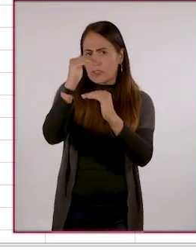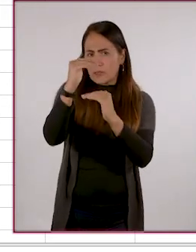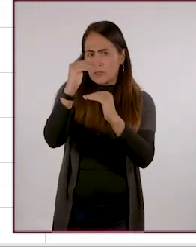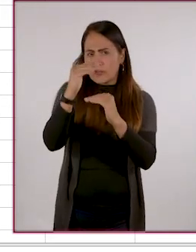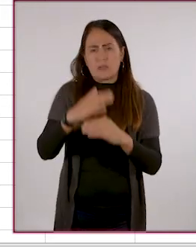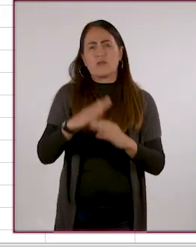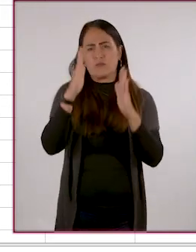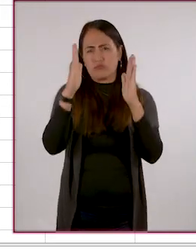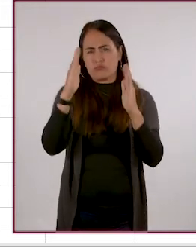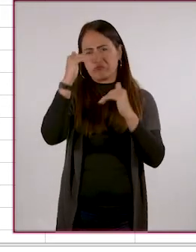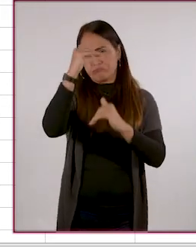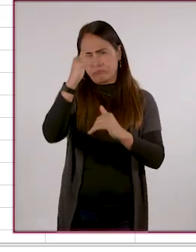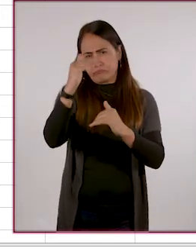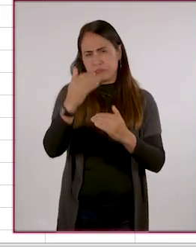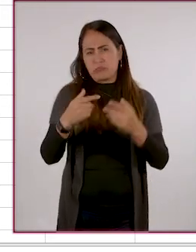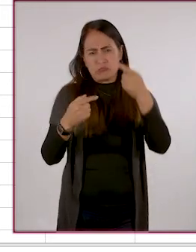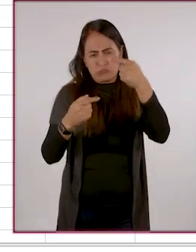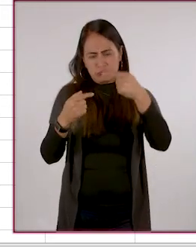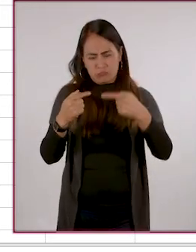donde está